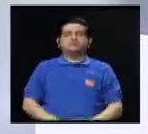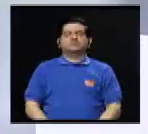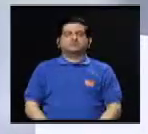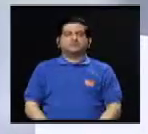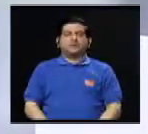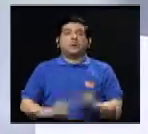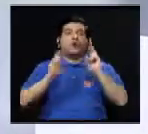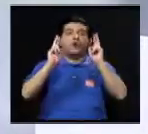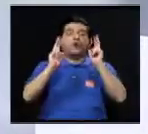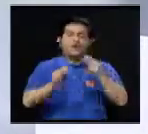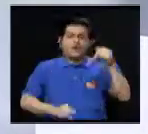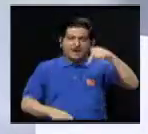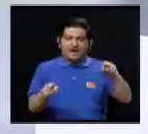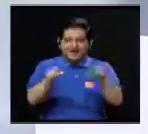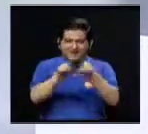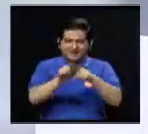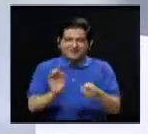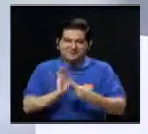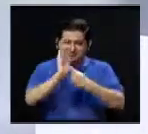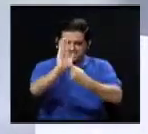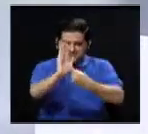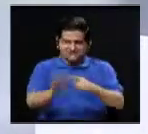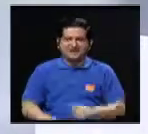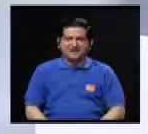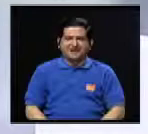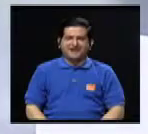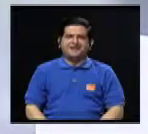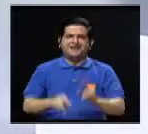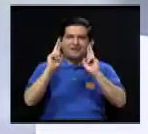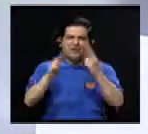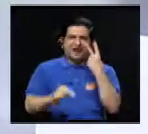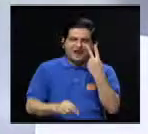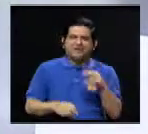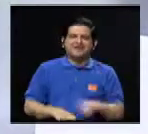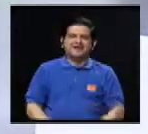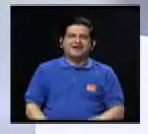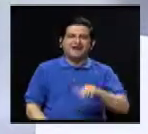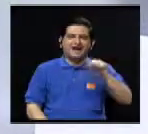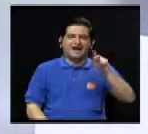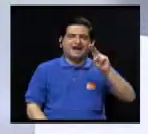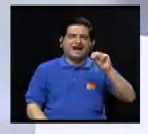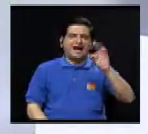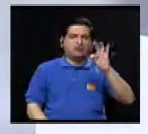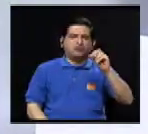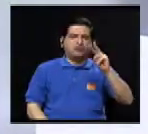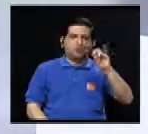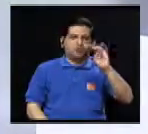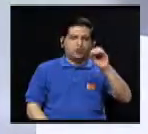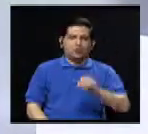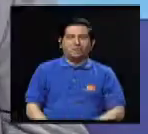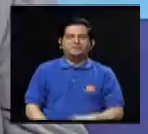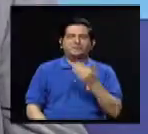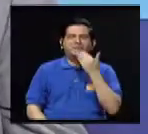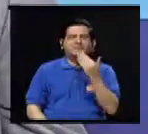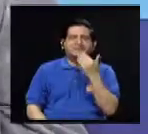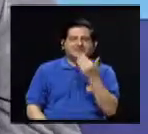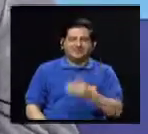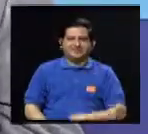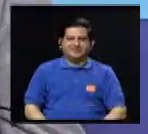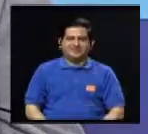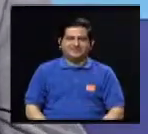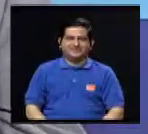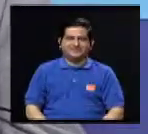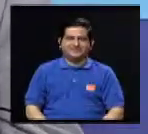ojalá que podamos estar aquí también presentándolo. Ojalá que veamos a Antonio, entonces. Con Antonio. Antonio, bueno, muchas gracias. A ustedes. Muy